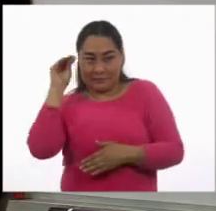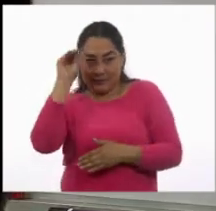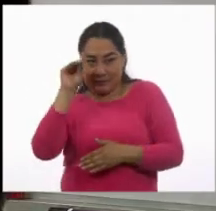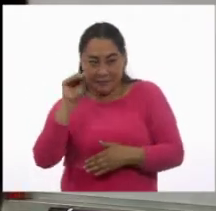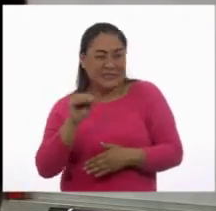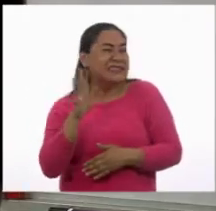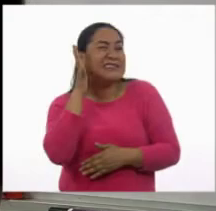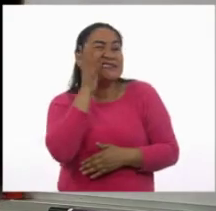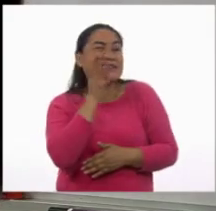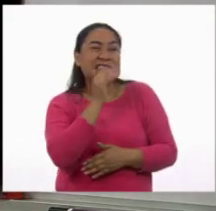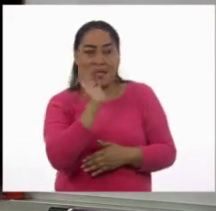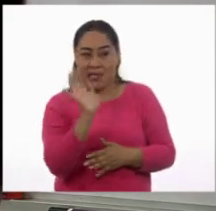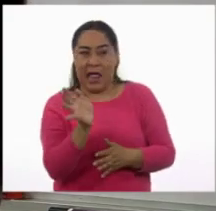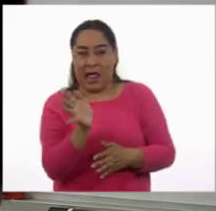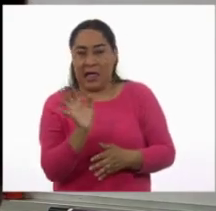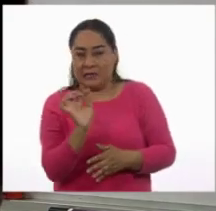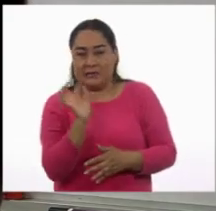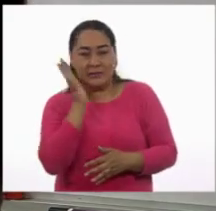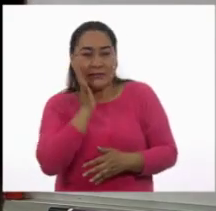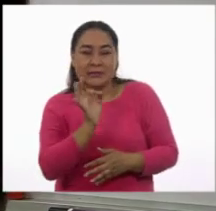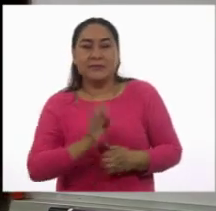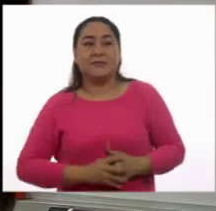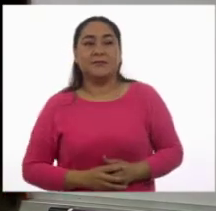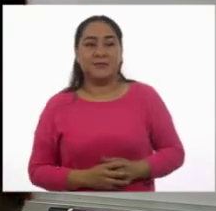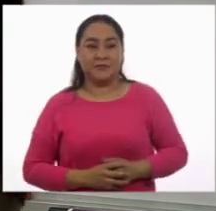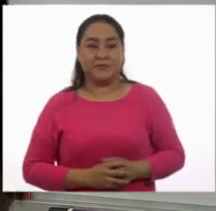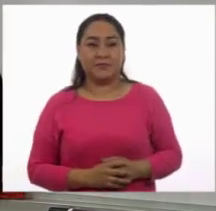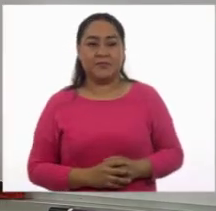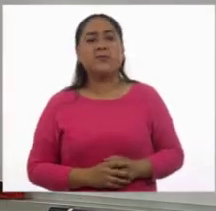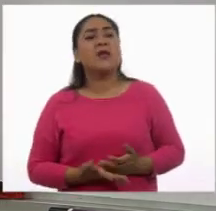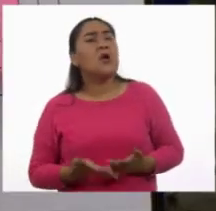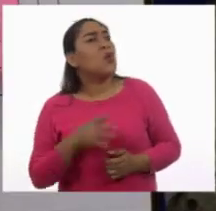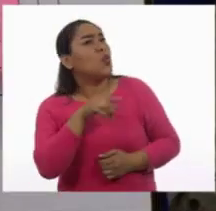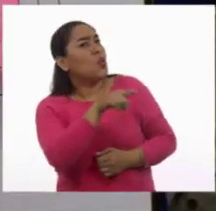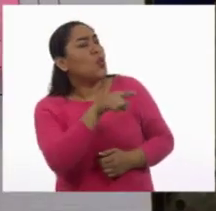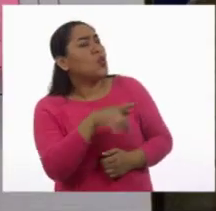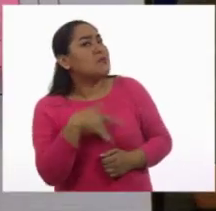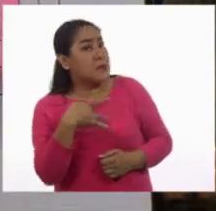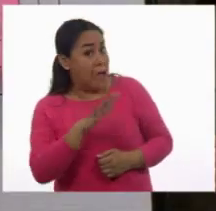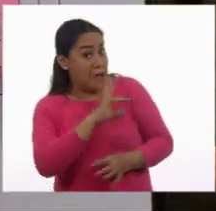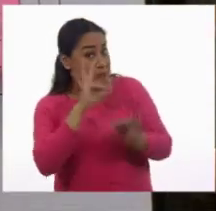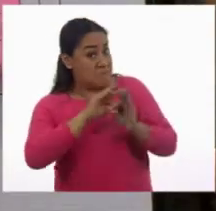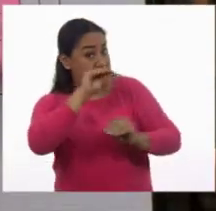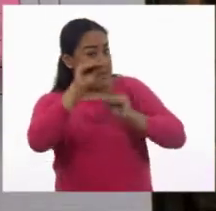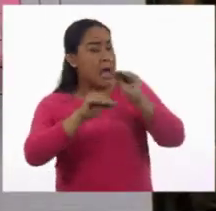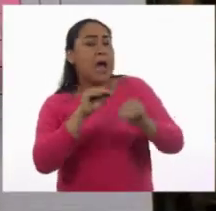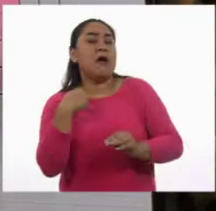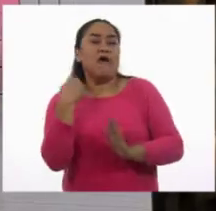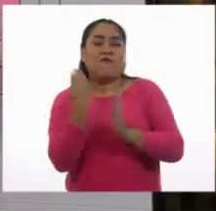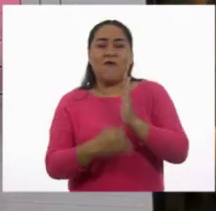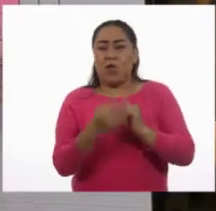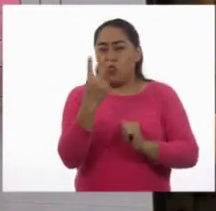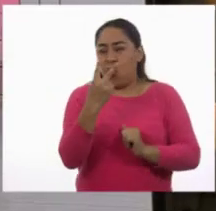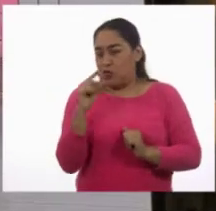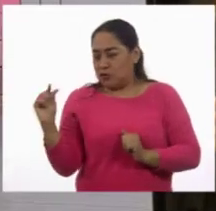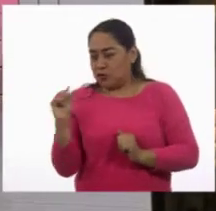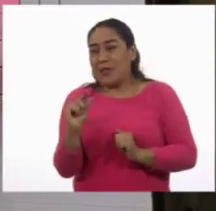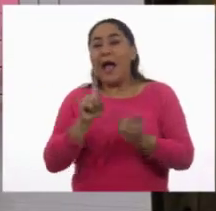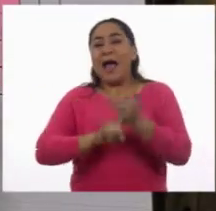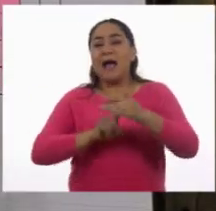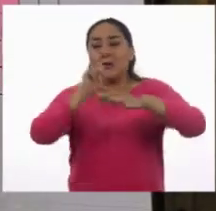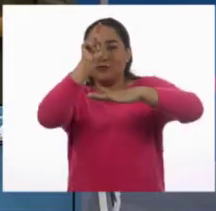Pero ya casi, ya casi. ¡Ay! ¿Tú cómo vas, Gaby? A mí me faltan 2 de los submarinos.